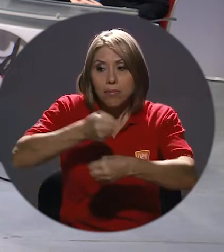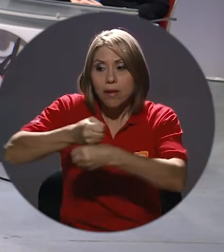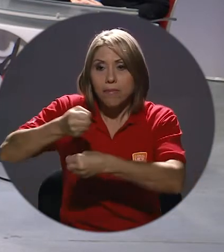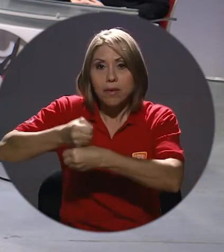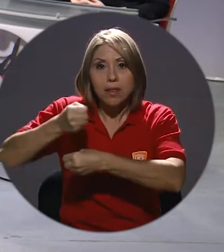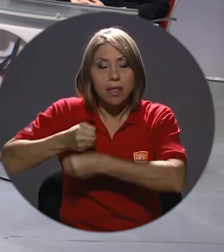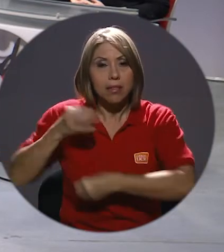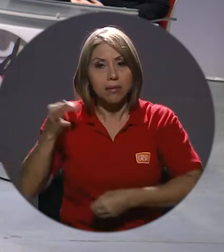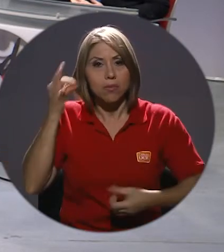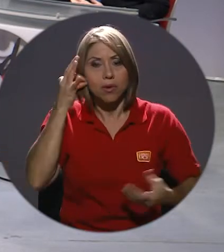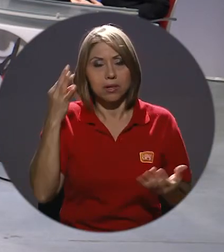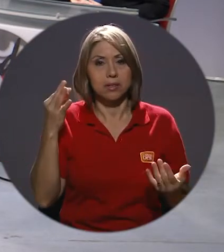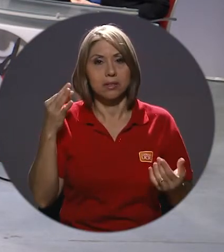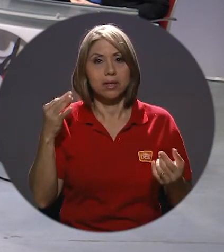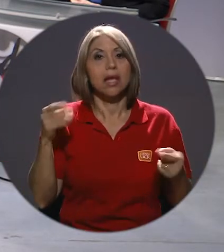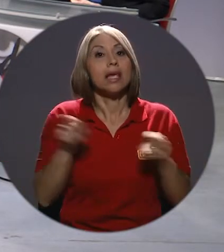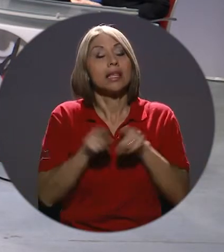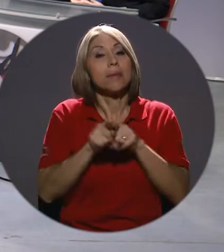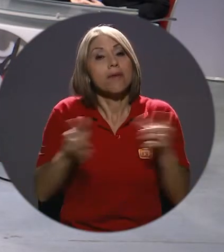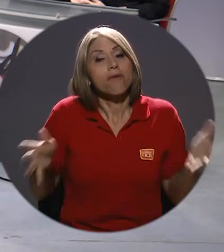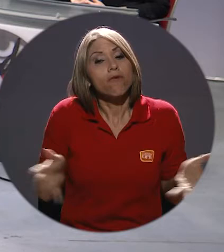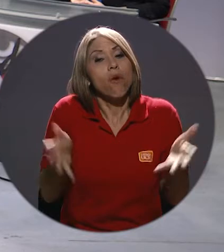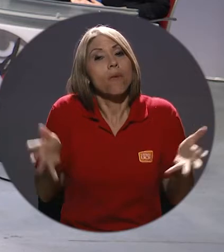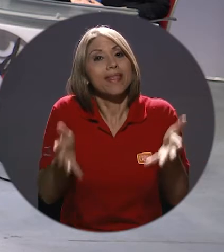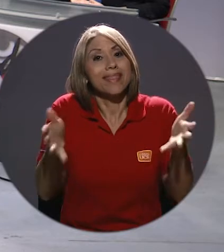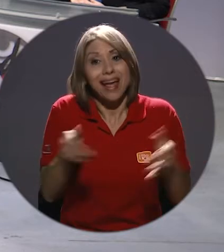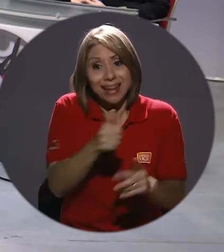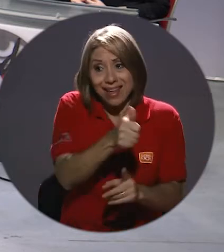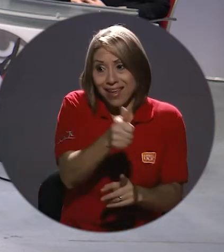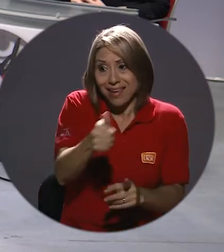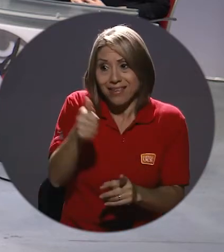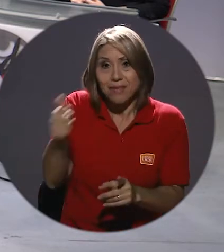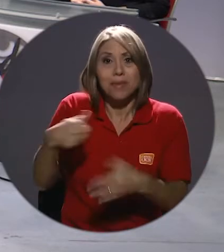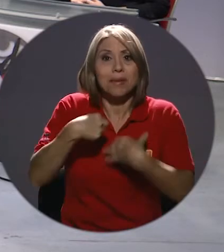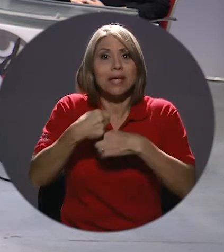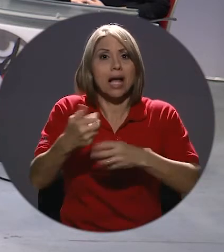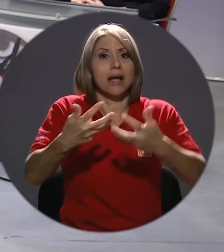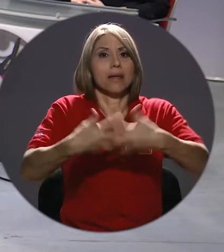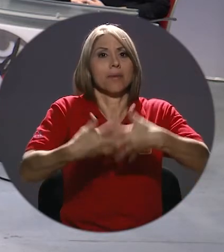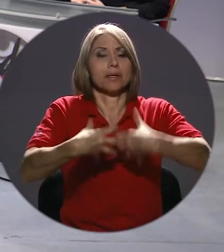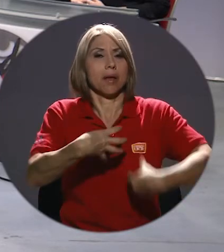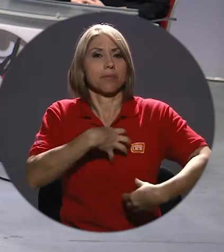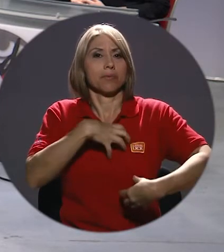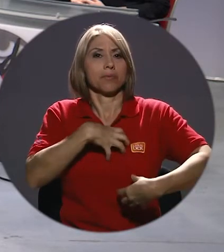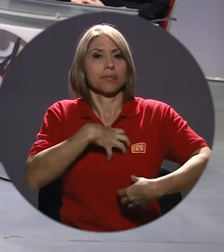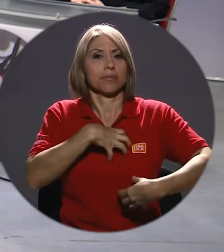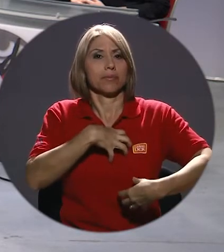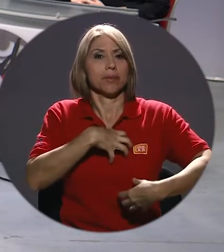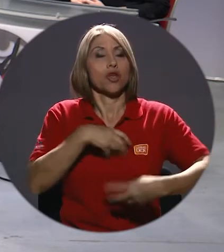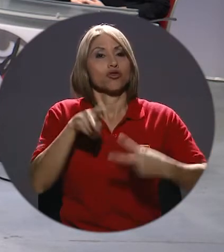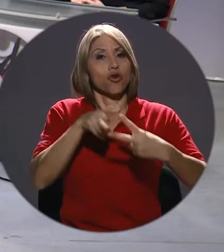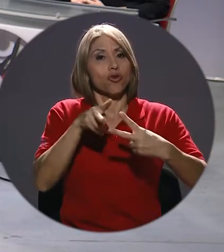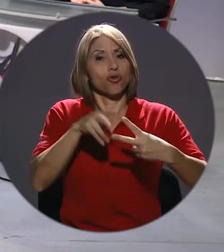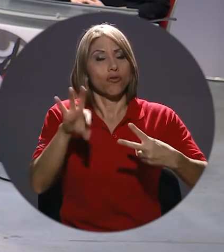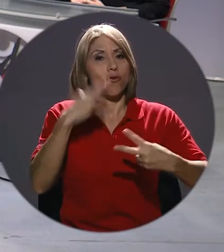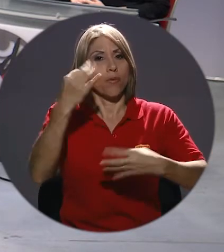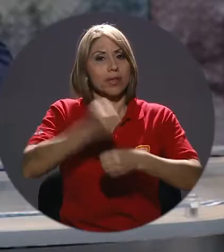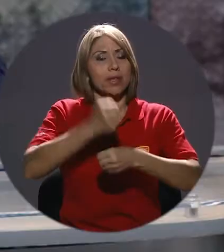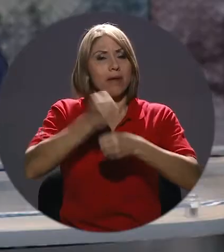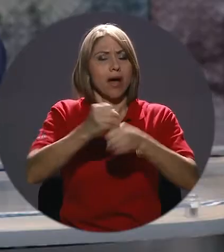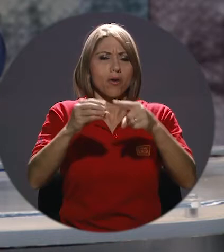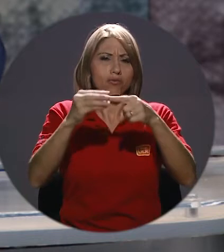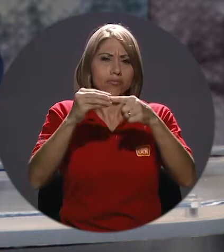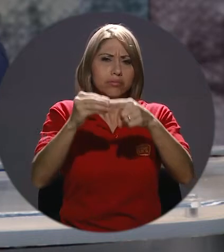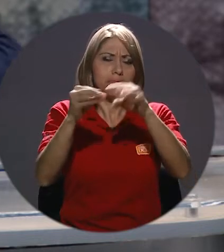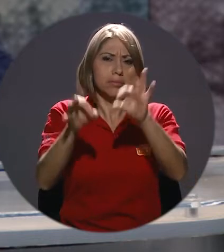de las mujeres y también fomentar la empresariedad de las mujeres. Entonces son para nosotros dos líneas de